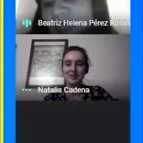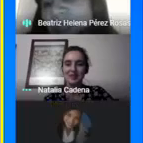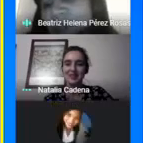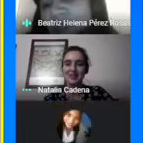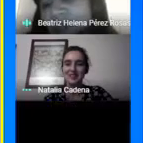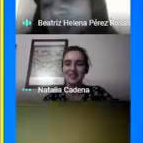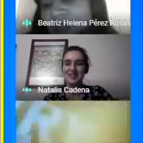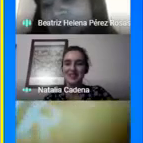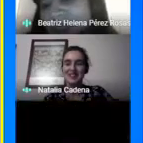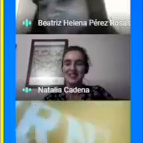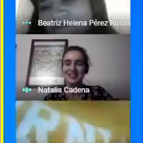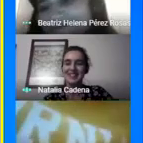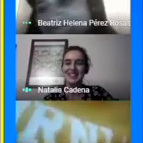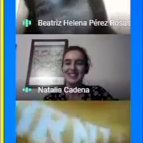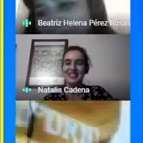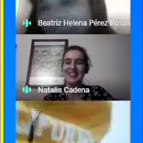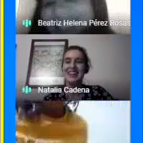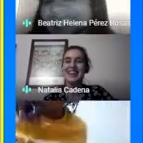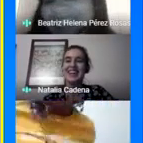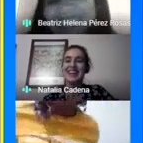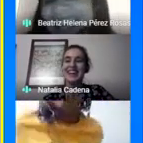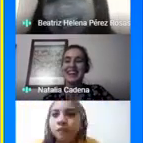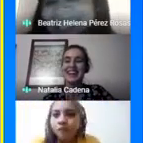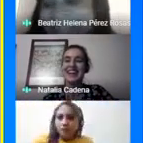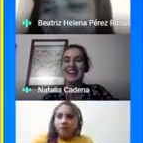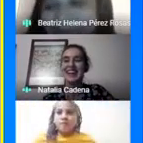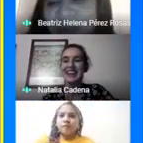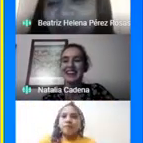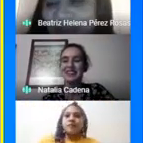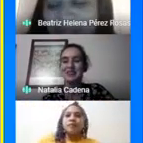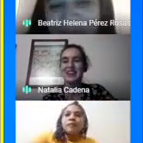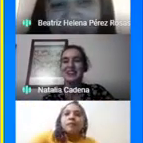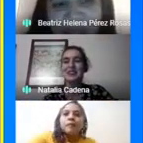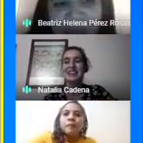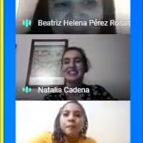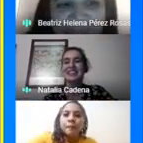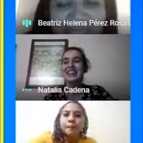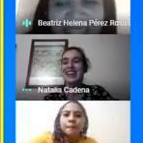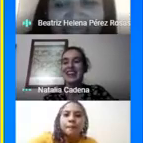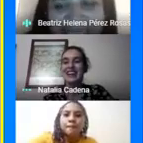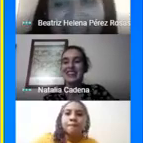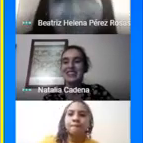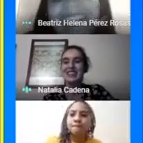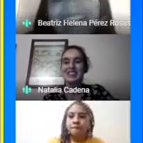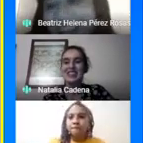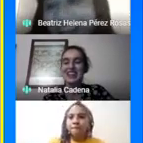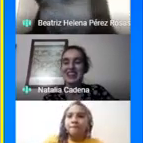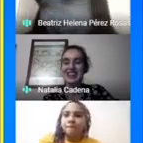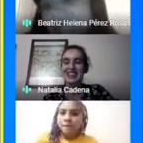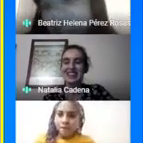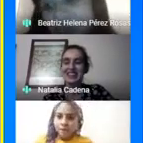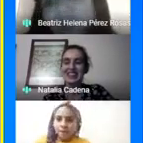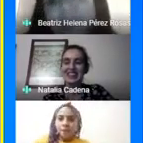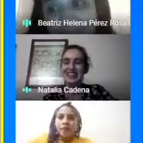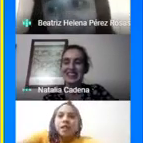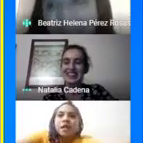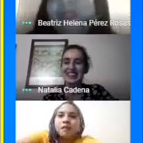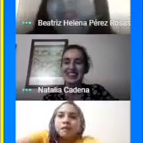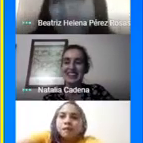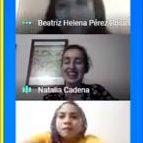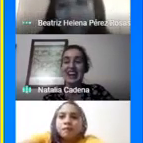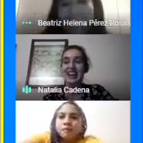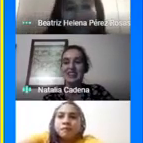llegué a turismo en el 2009 y es difícil desligarse, es muy difícil porque Bueno, es pues apasionante nos y lo que les alegra, de digo es verdad.